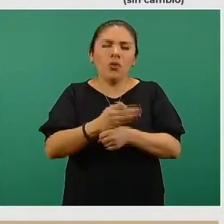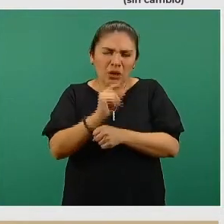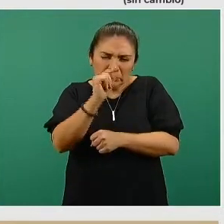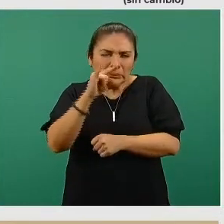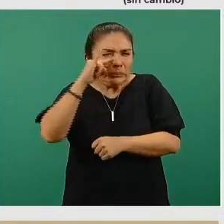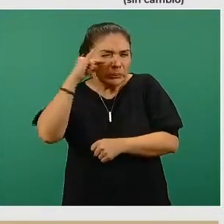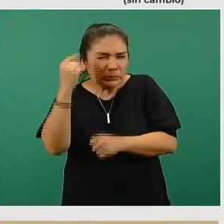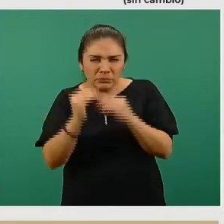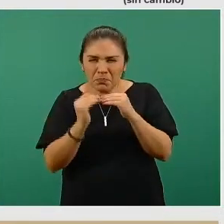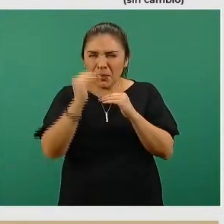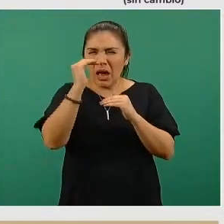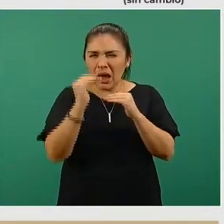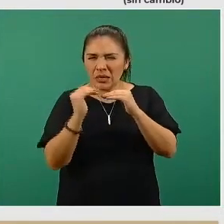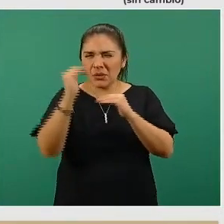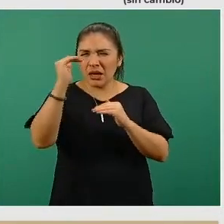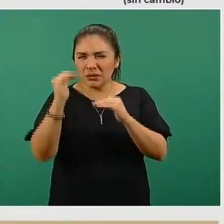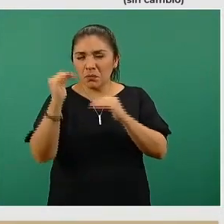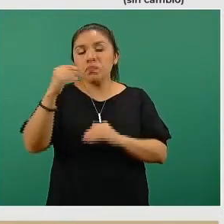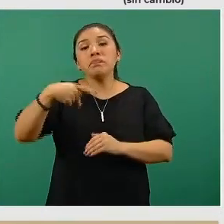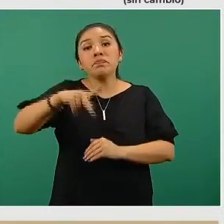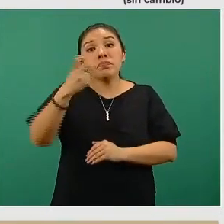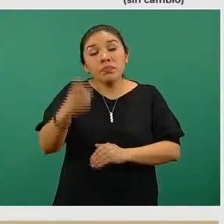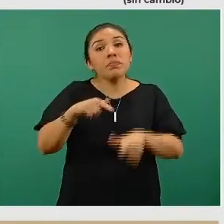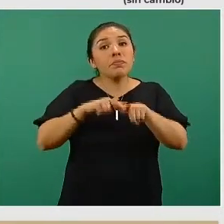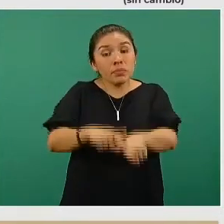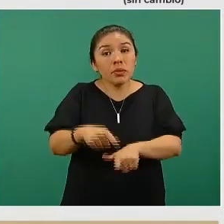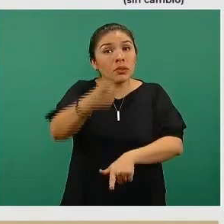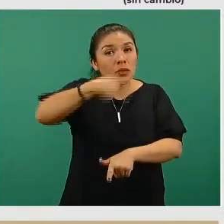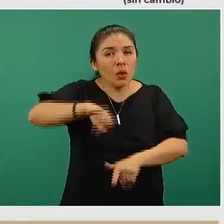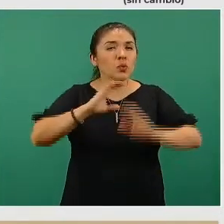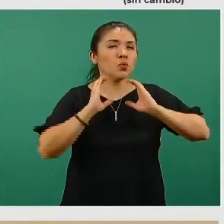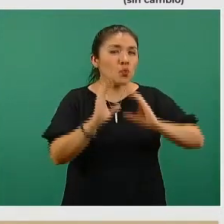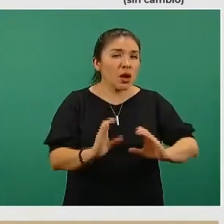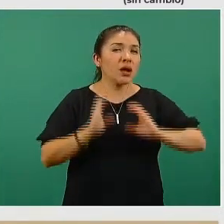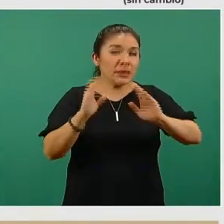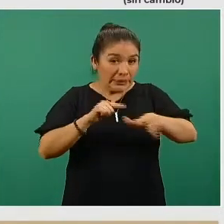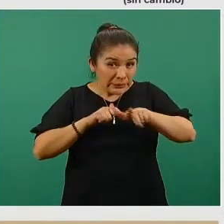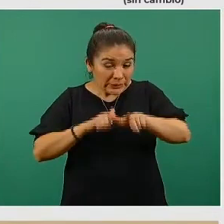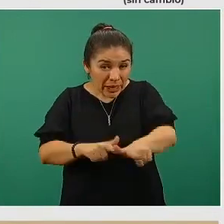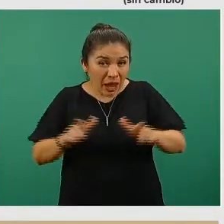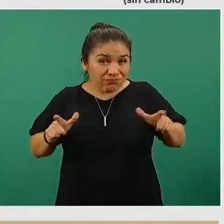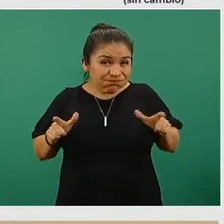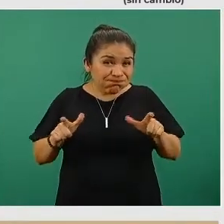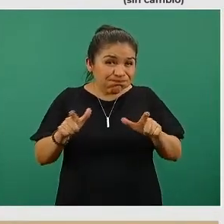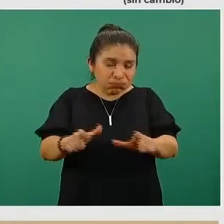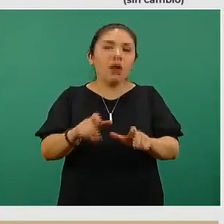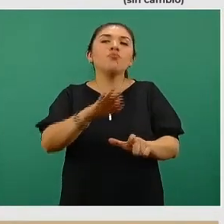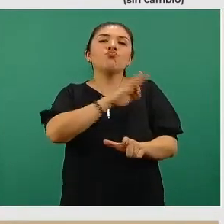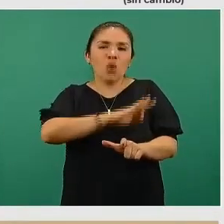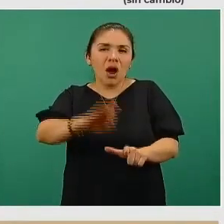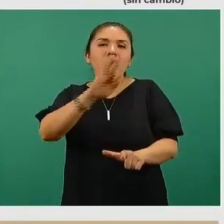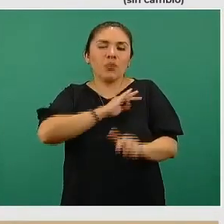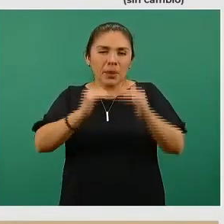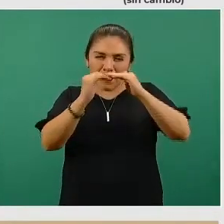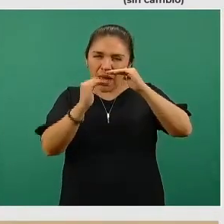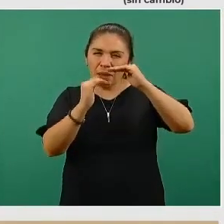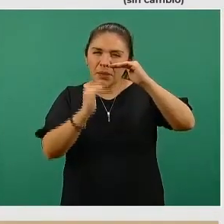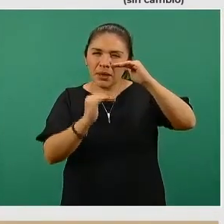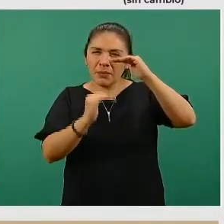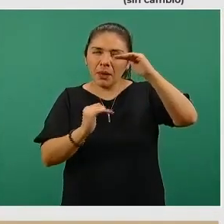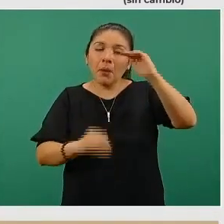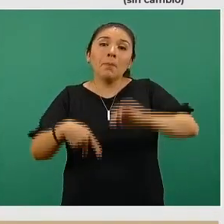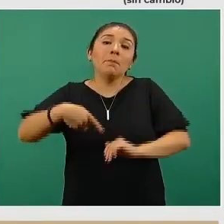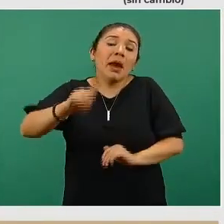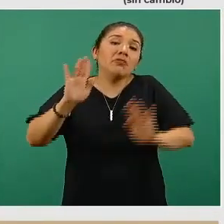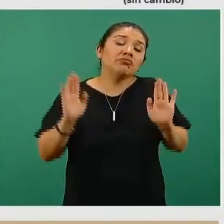arriba y un poco la idea es que con todas las acciones de contención podamos ir todavía tratando de descender más, pero